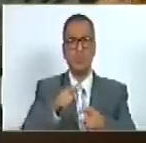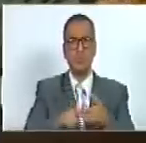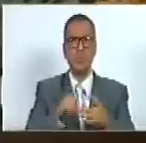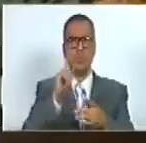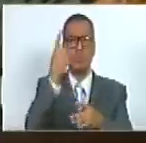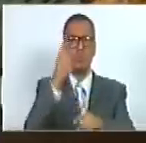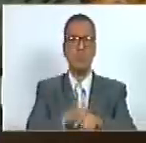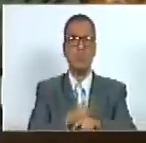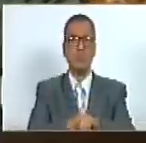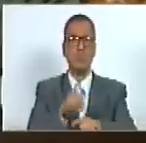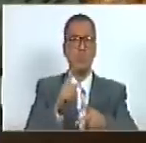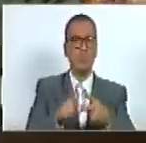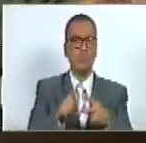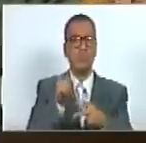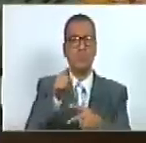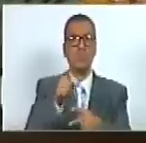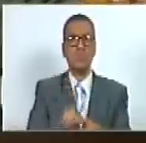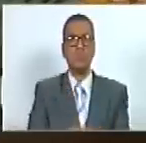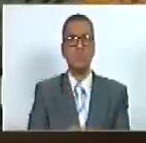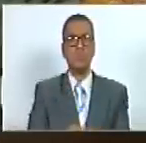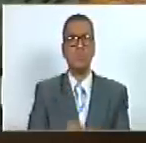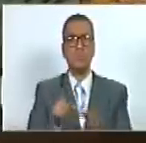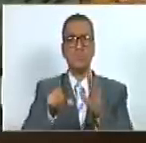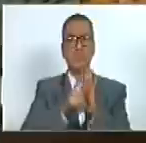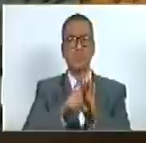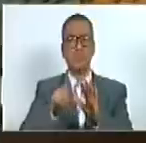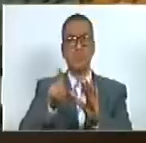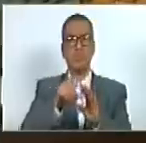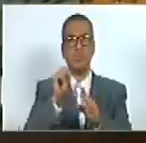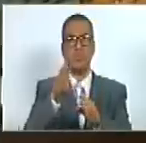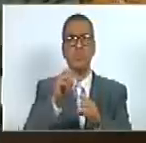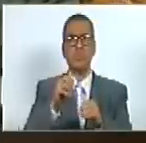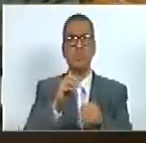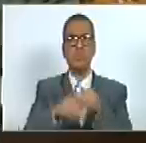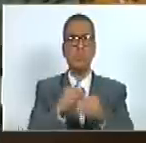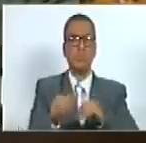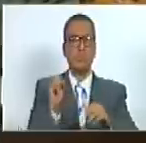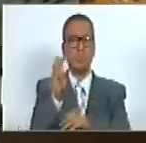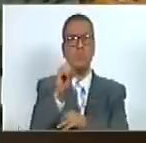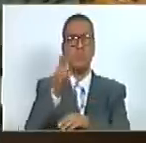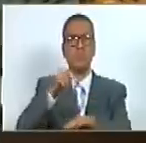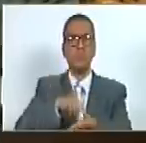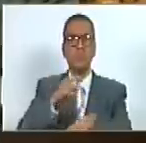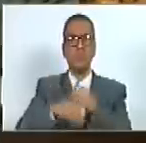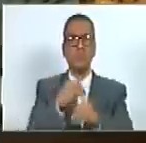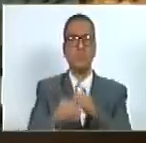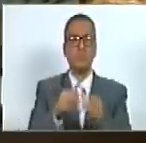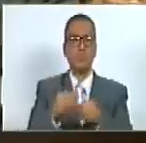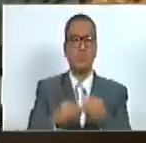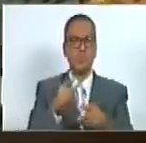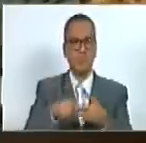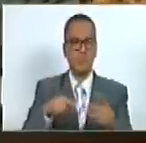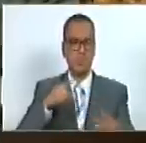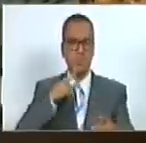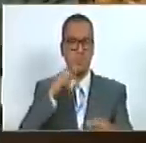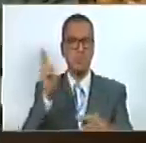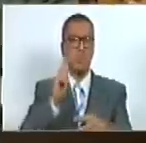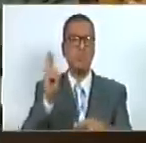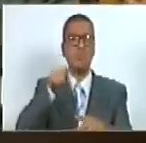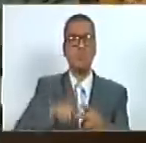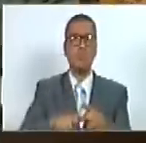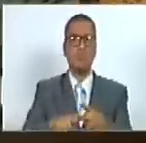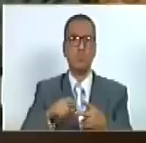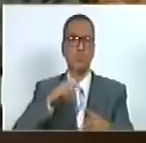primer momento aquellas leyes o aquellos actos legislativos que habían sido dictados contra la República, contra